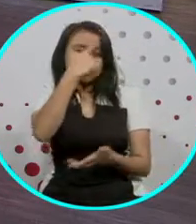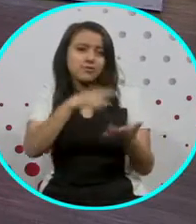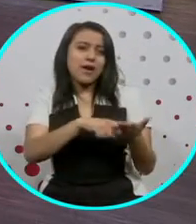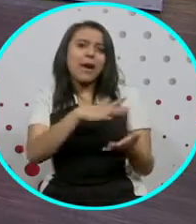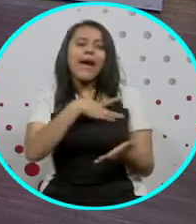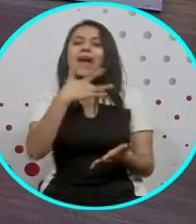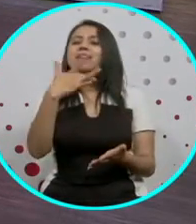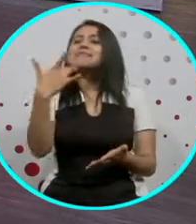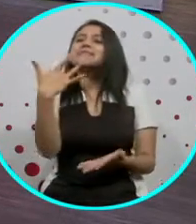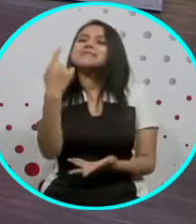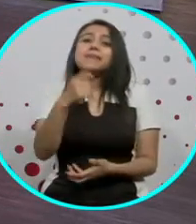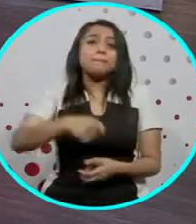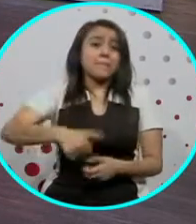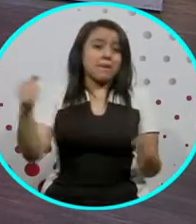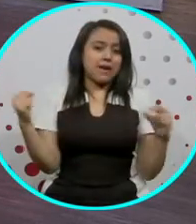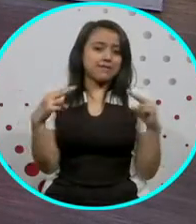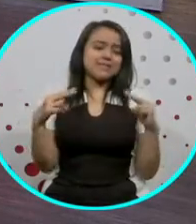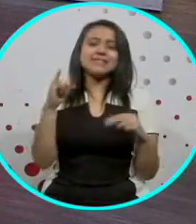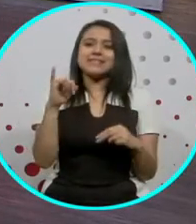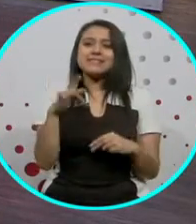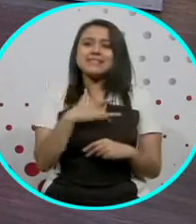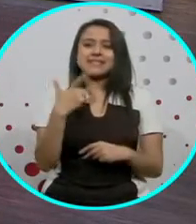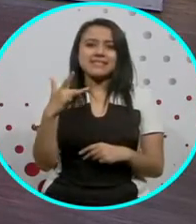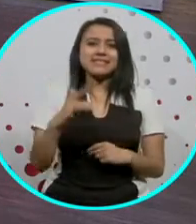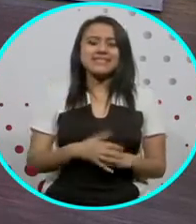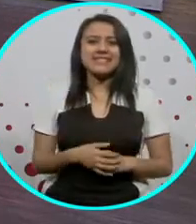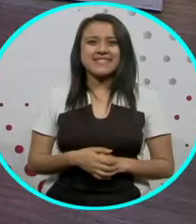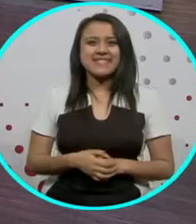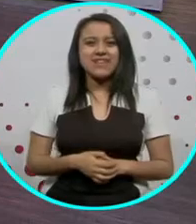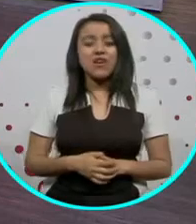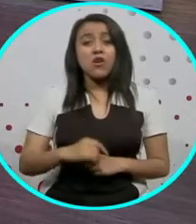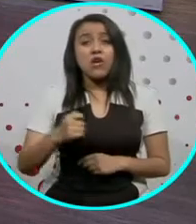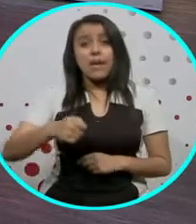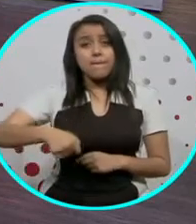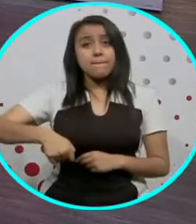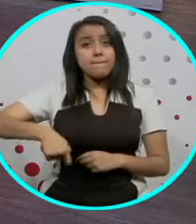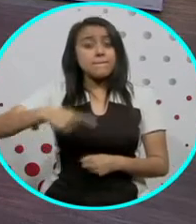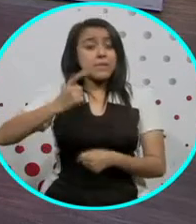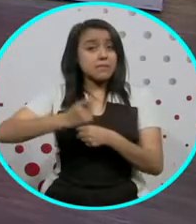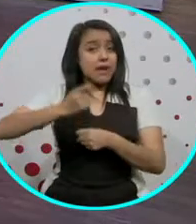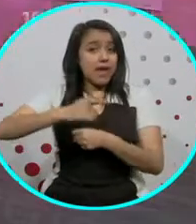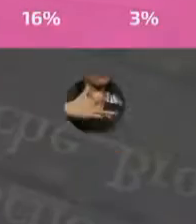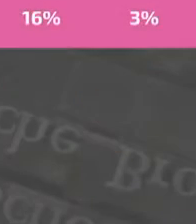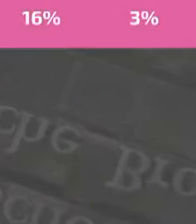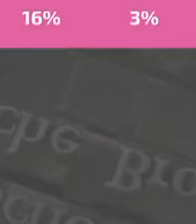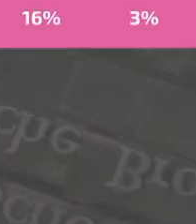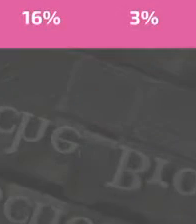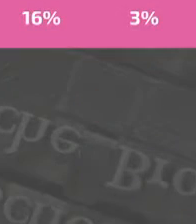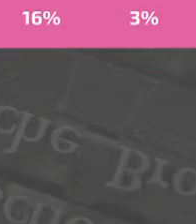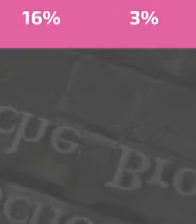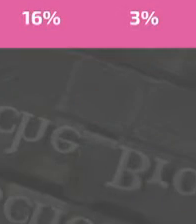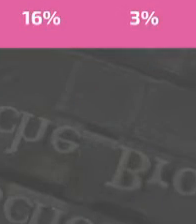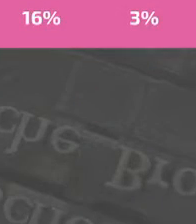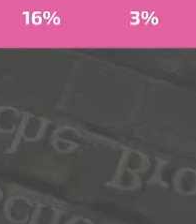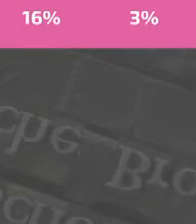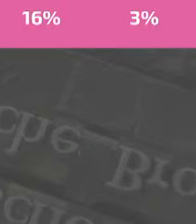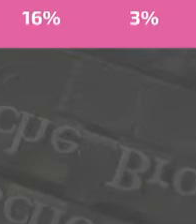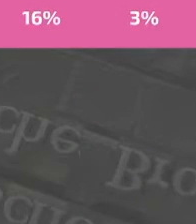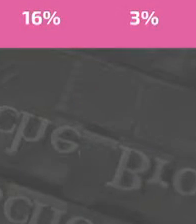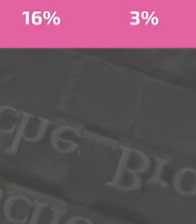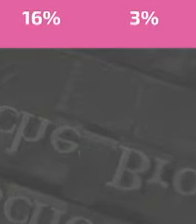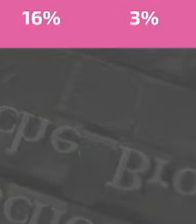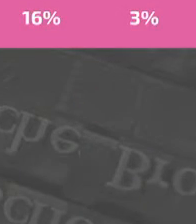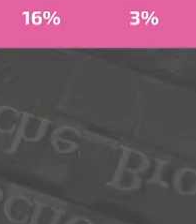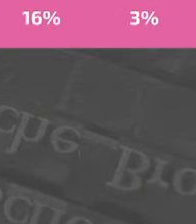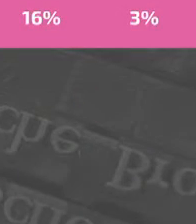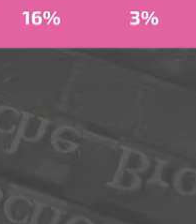¿Quién no se enamora? Una frase es, no hay otro como el primer amor. Y ahí sí, las mujeres dicen que sí, no hay otro como el primer amor,